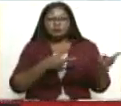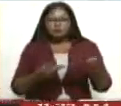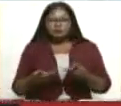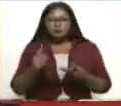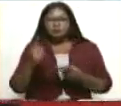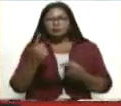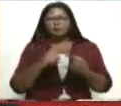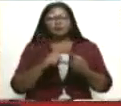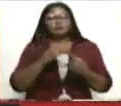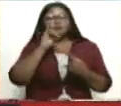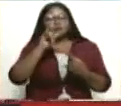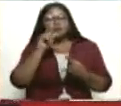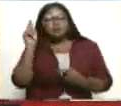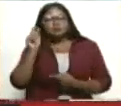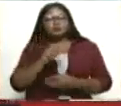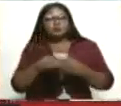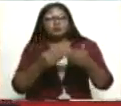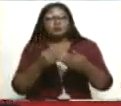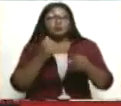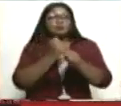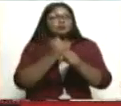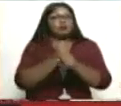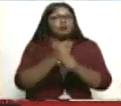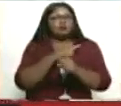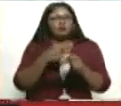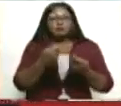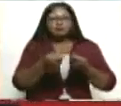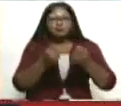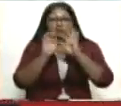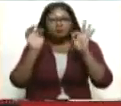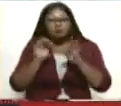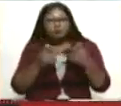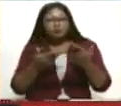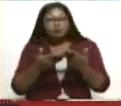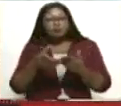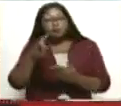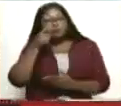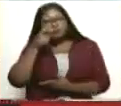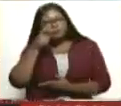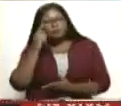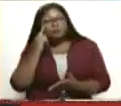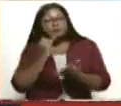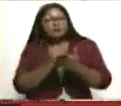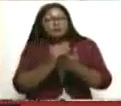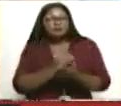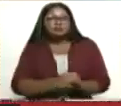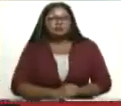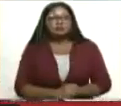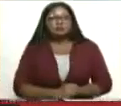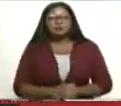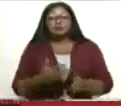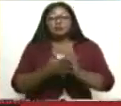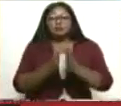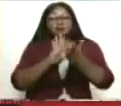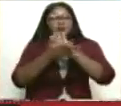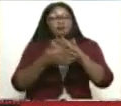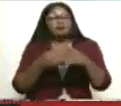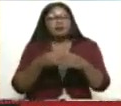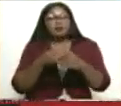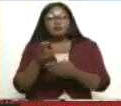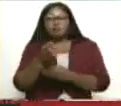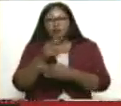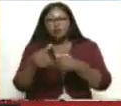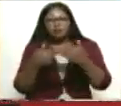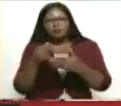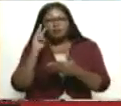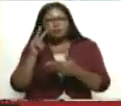primer informe mensual de gestión del mecanismo de monitoreo y verificación sobre el cese al fuego